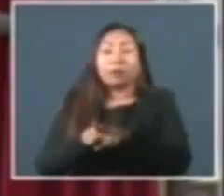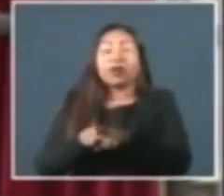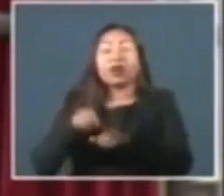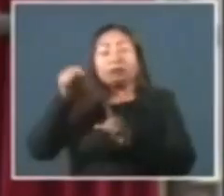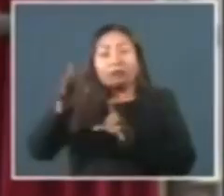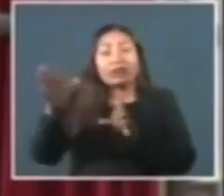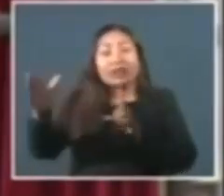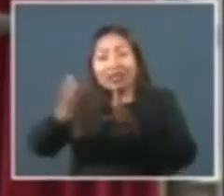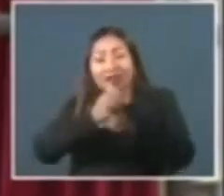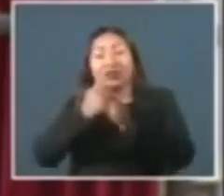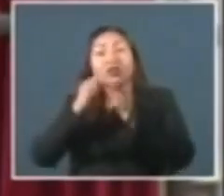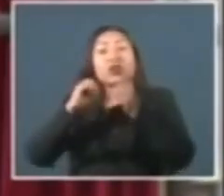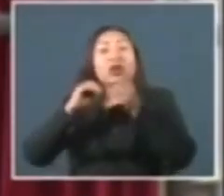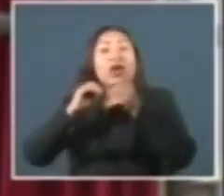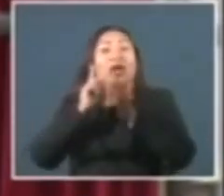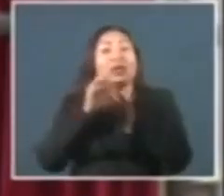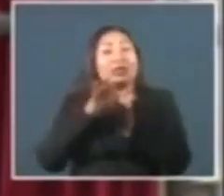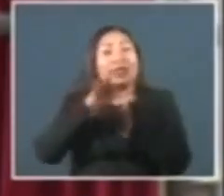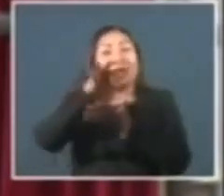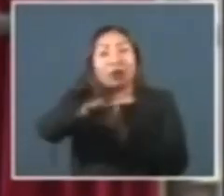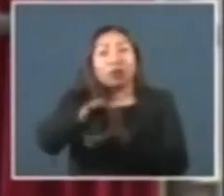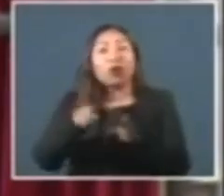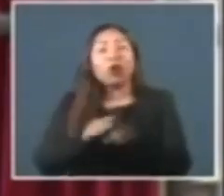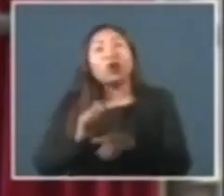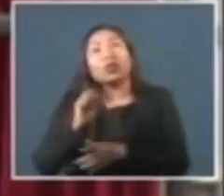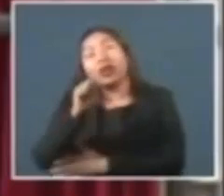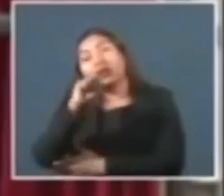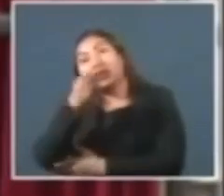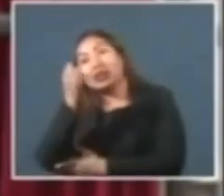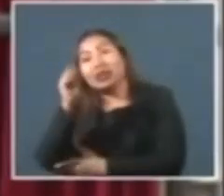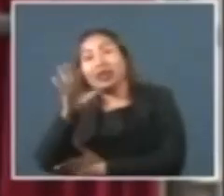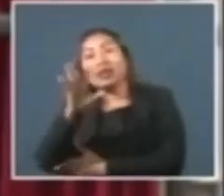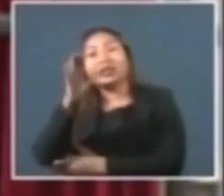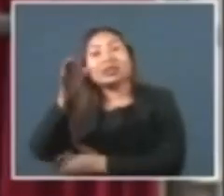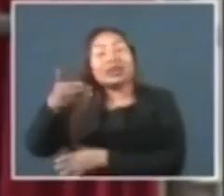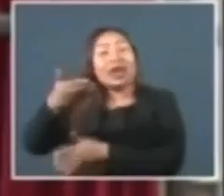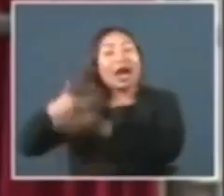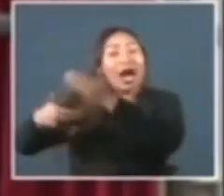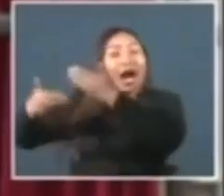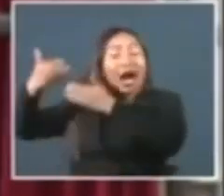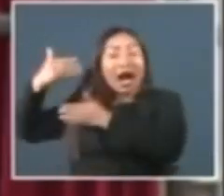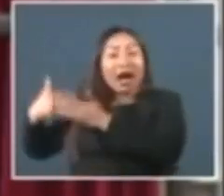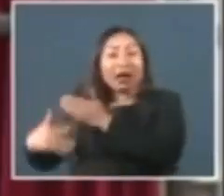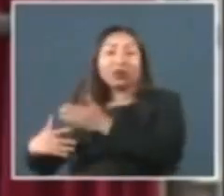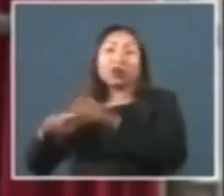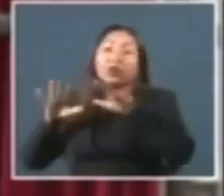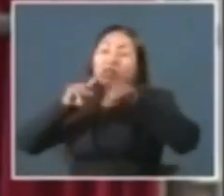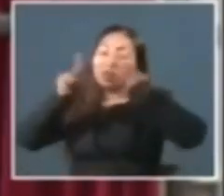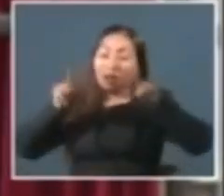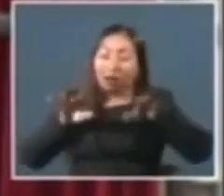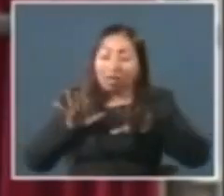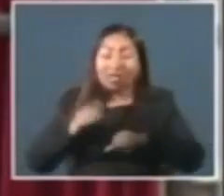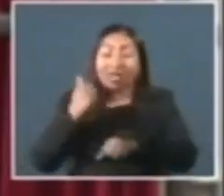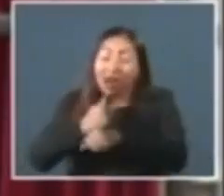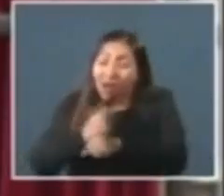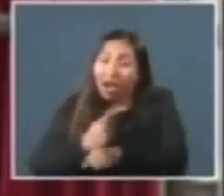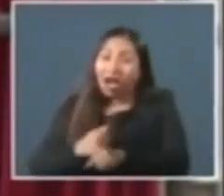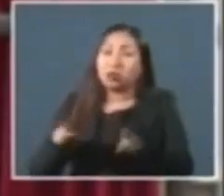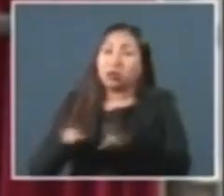Pueblo. Personas que venían de hace 10 y 15 años en varias administraciones. Personas que no tienen ni